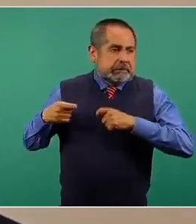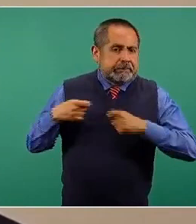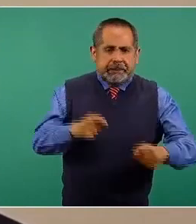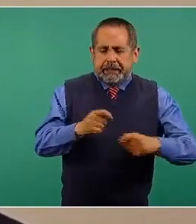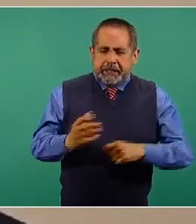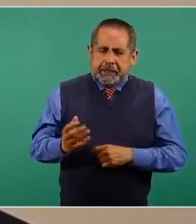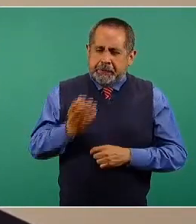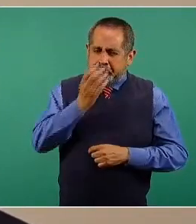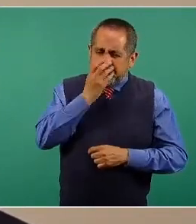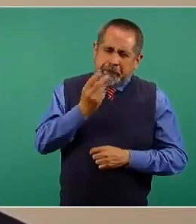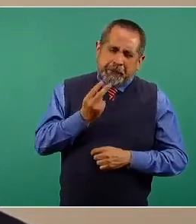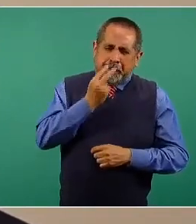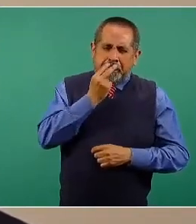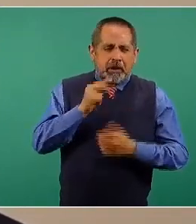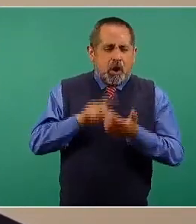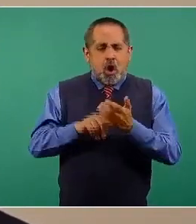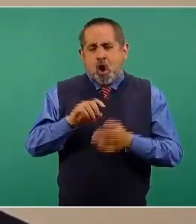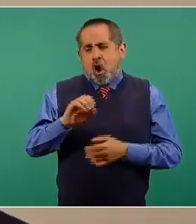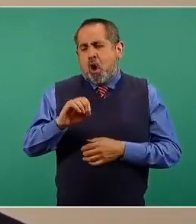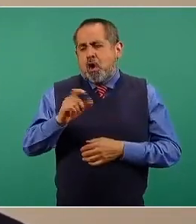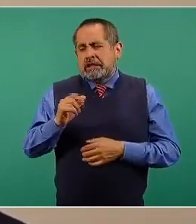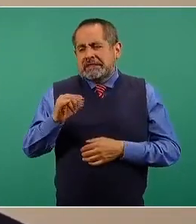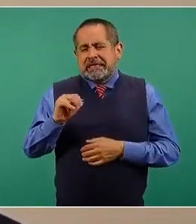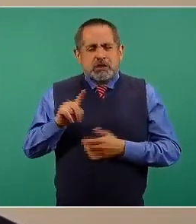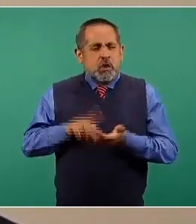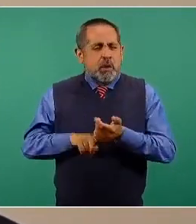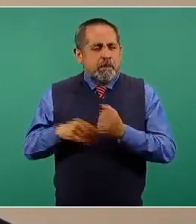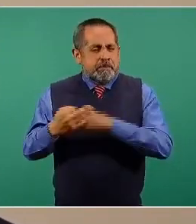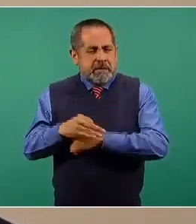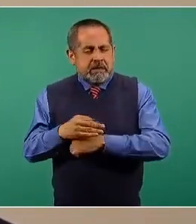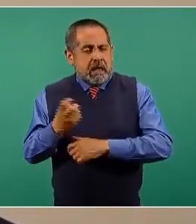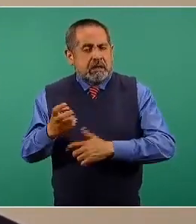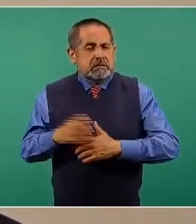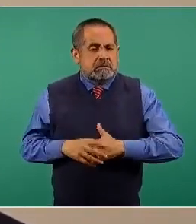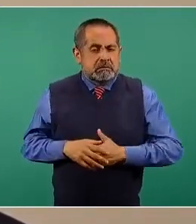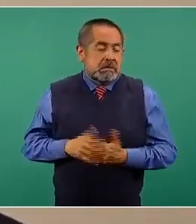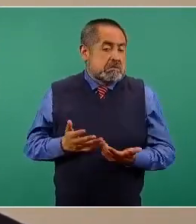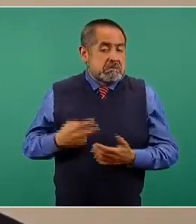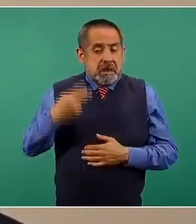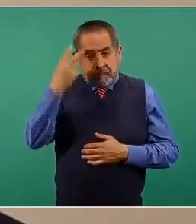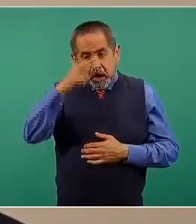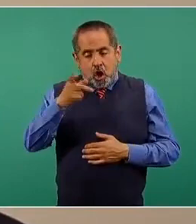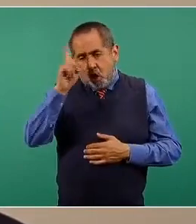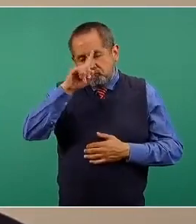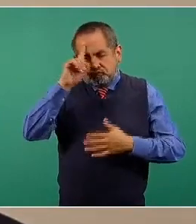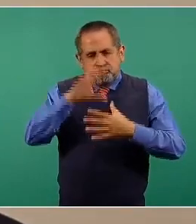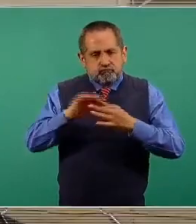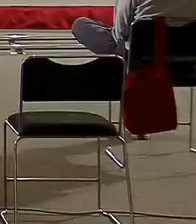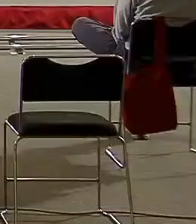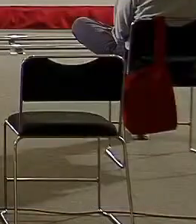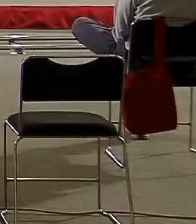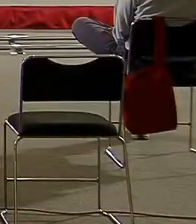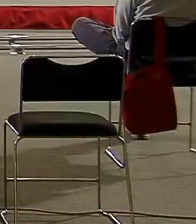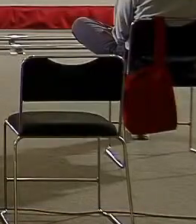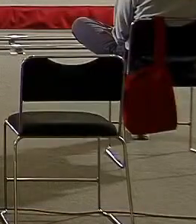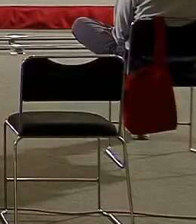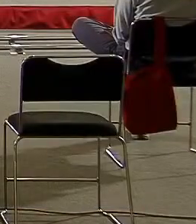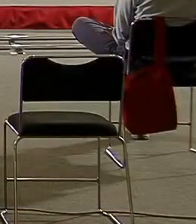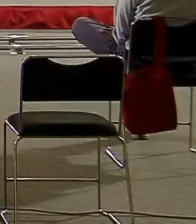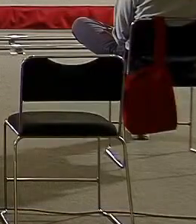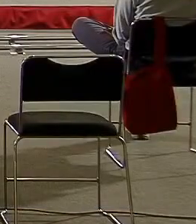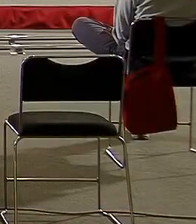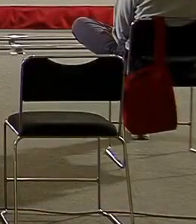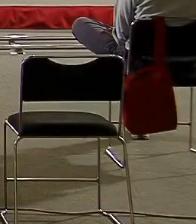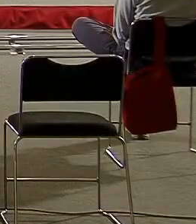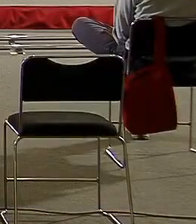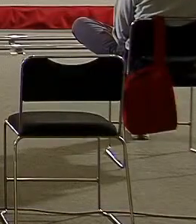momento se ha avalado y se recomienda ampliamente, por lo menos en México, para el abordaje temprano y oportuno de